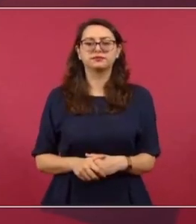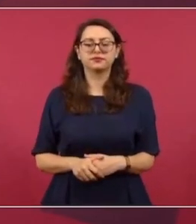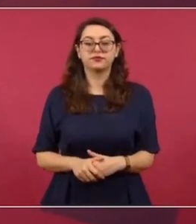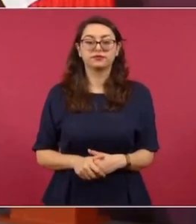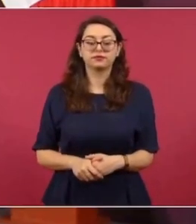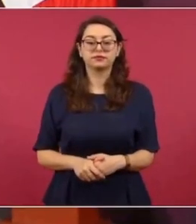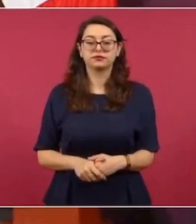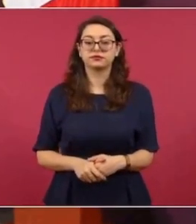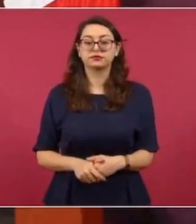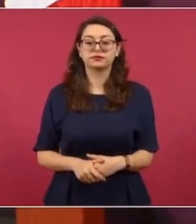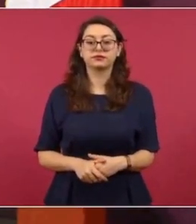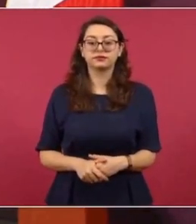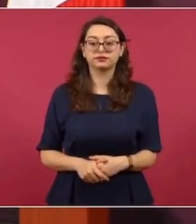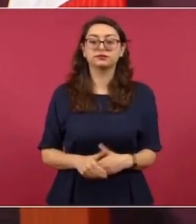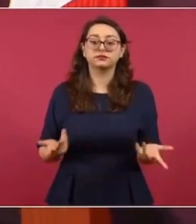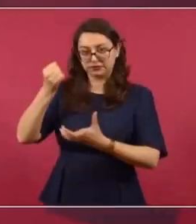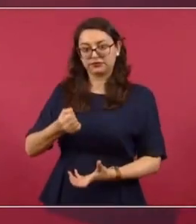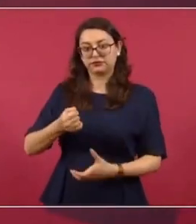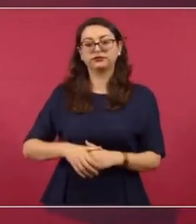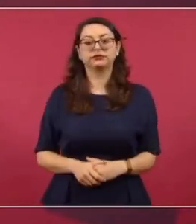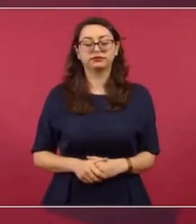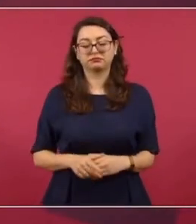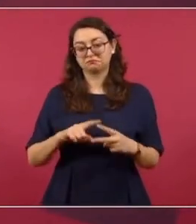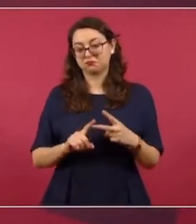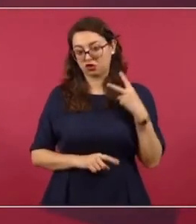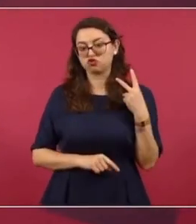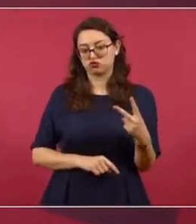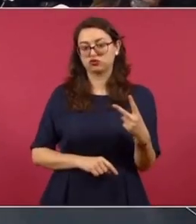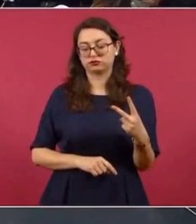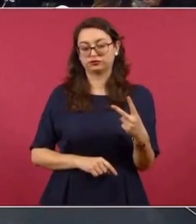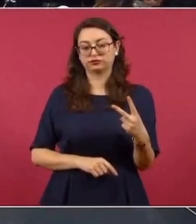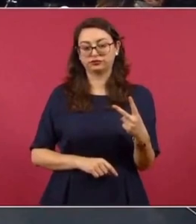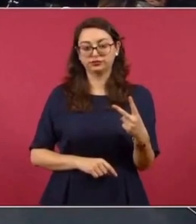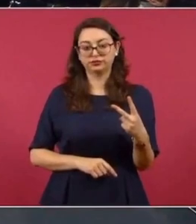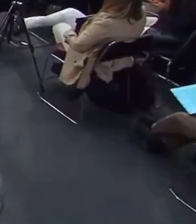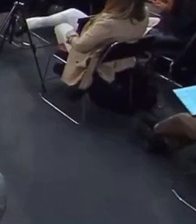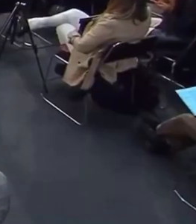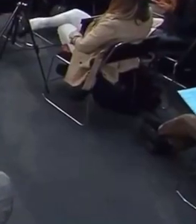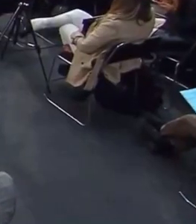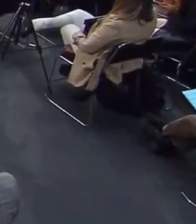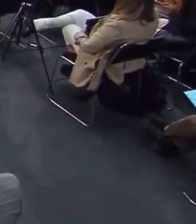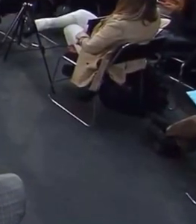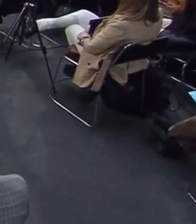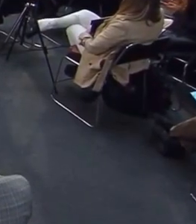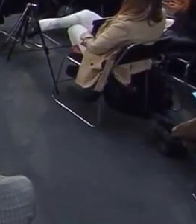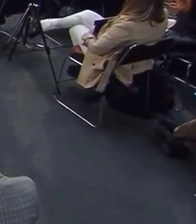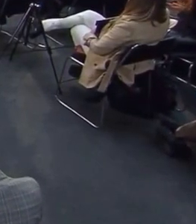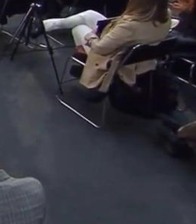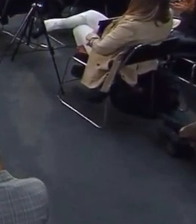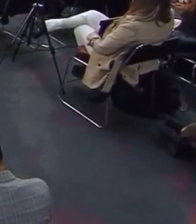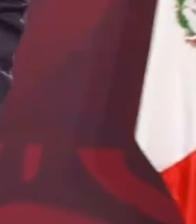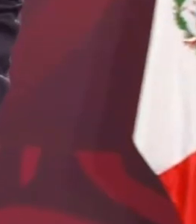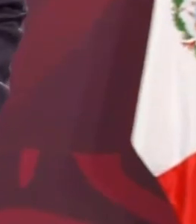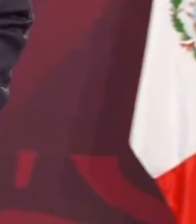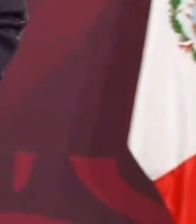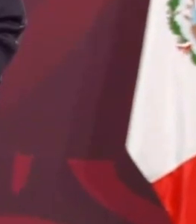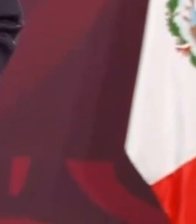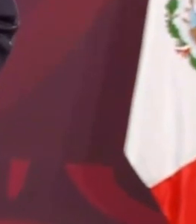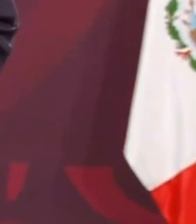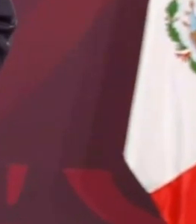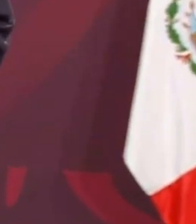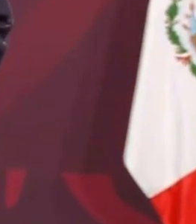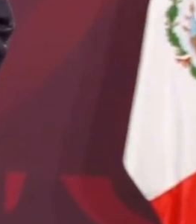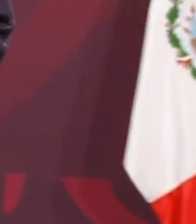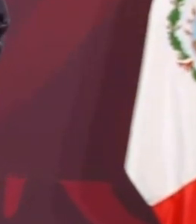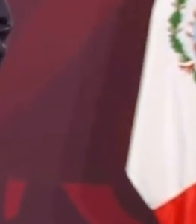también que esto vaya acompañado con la reparación del daño. Son las dos cosas, ¿no? La reparación del daño y que aporten más información para que otros